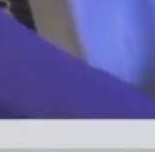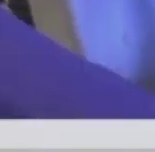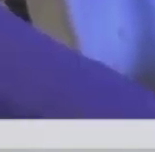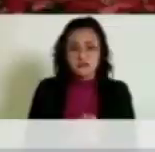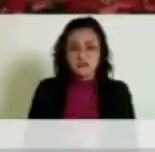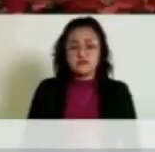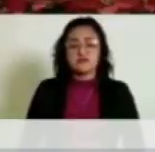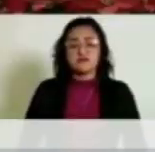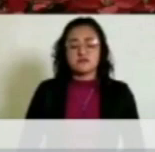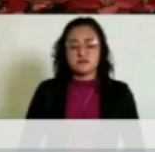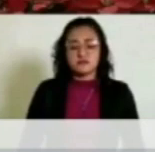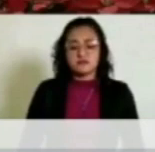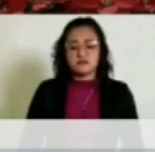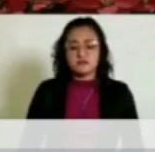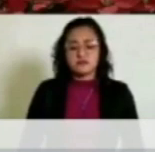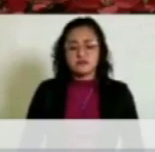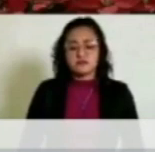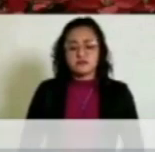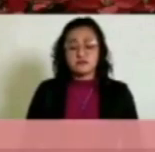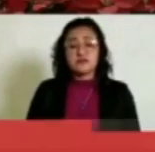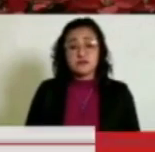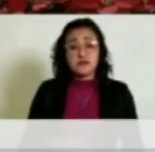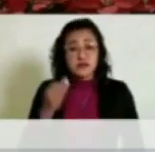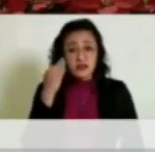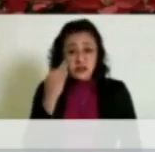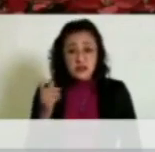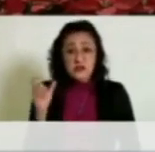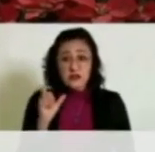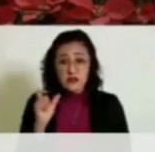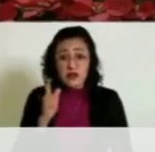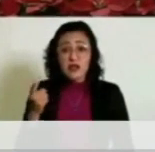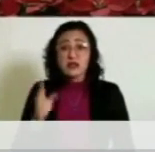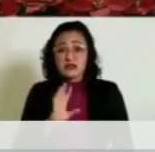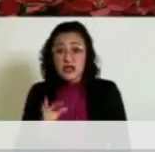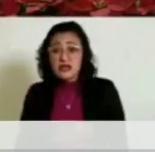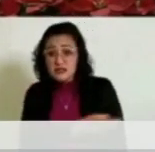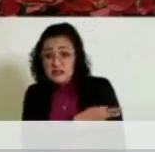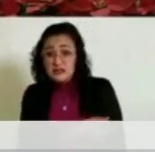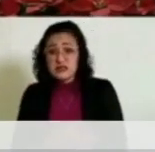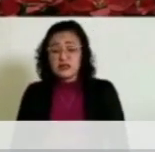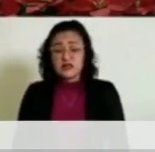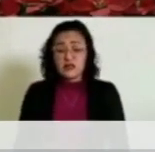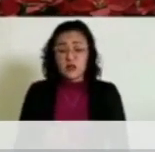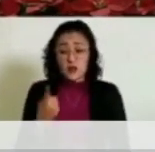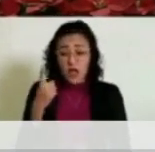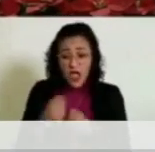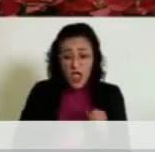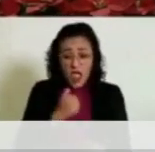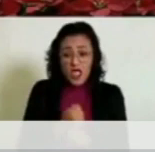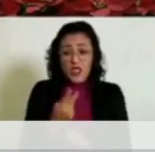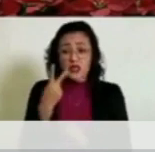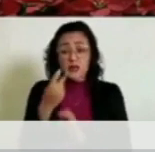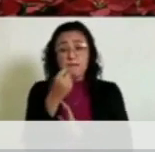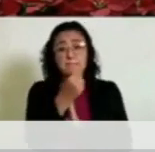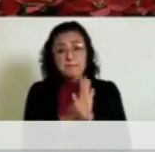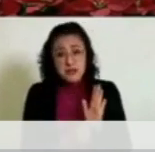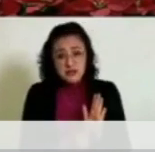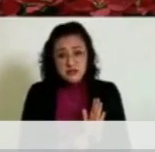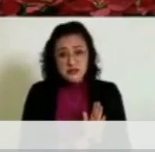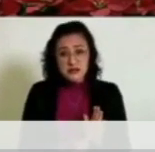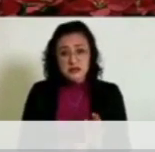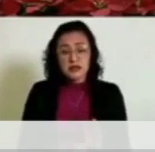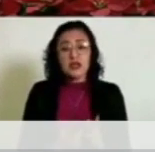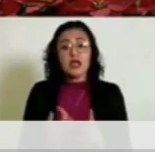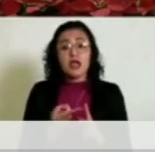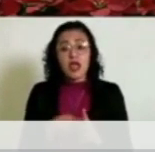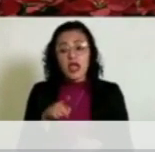año saben cuánto tiempo va a tardar la vacunación un año dos meses si contamos